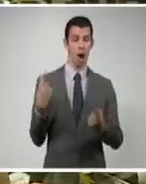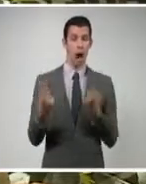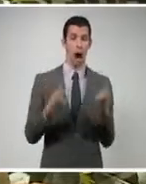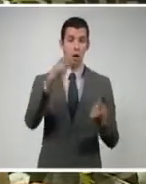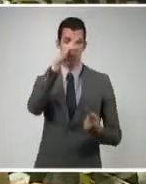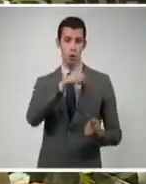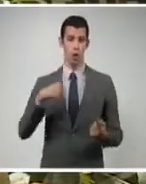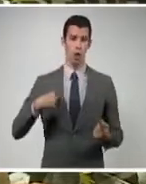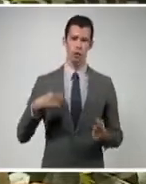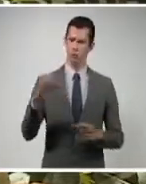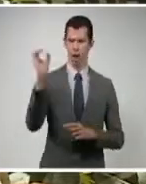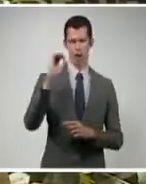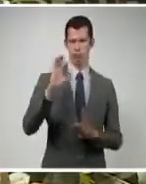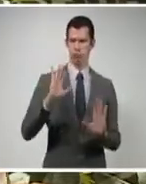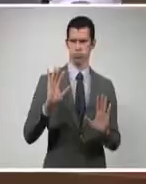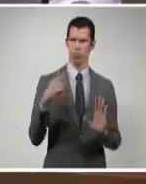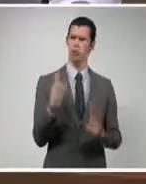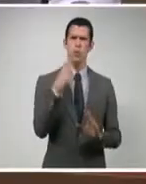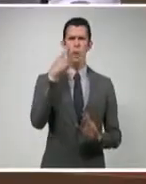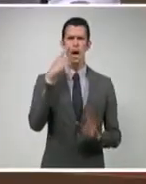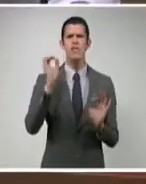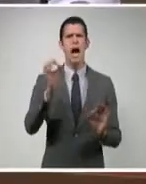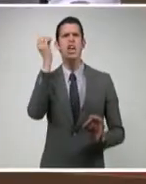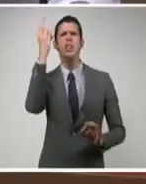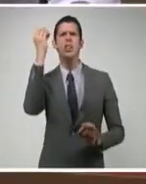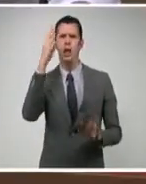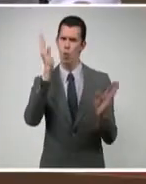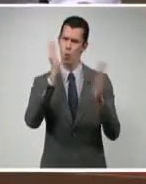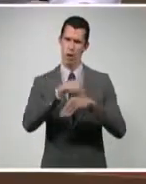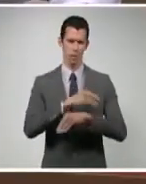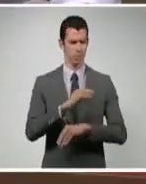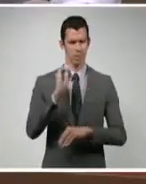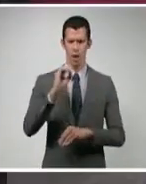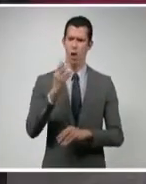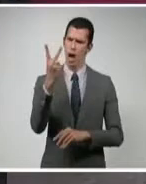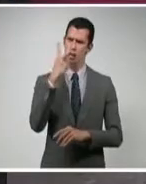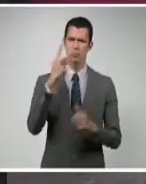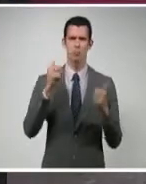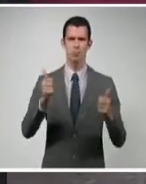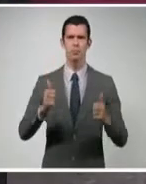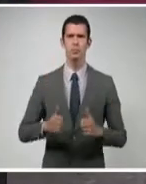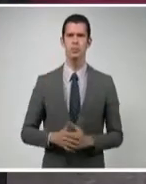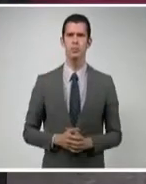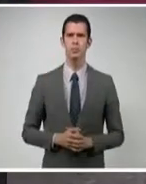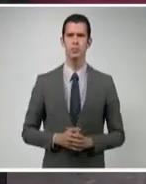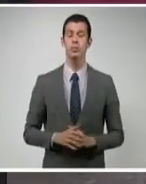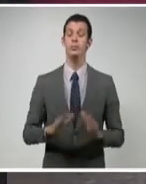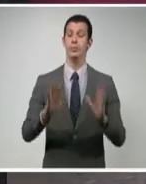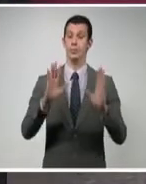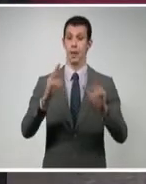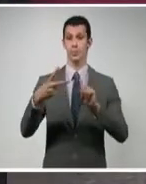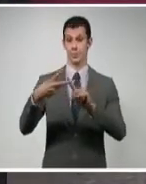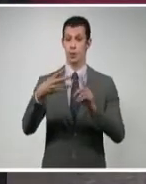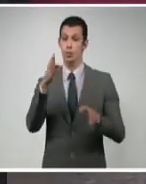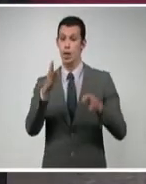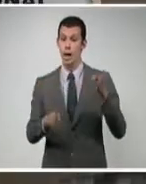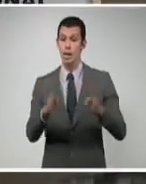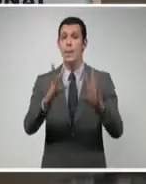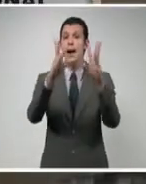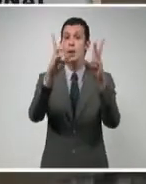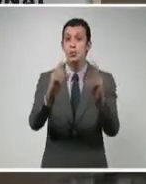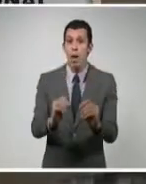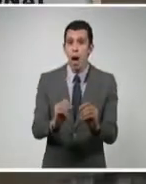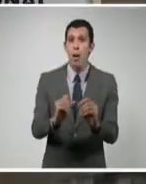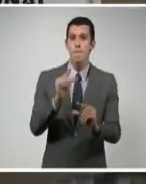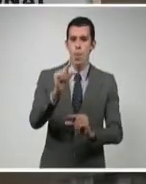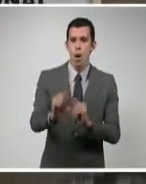y que no va a haber inventos las evidencias clínicas de este estudio serán entonces otro paso de avance hacia